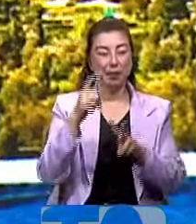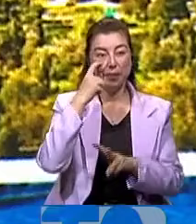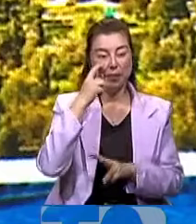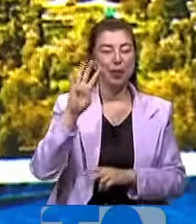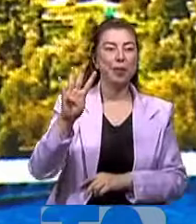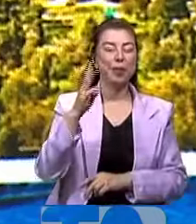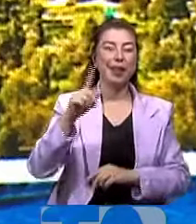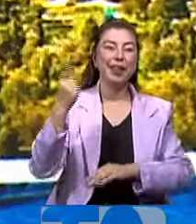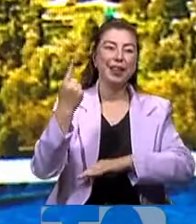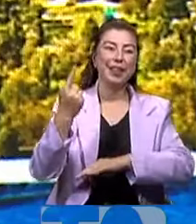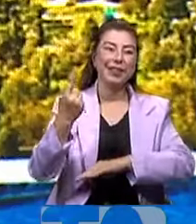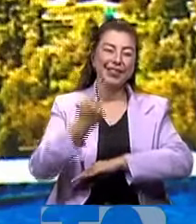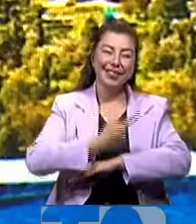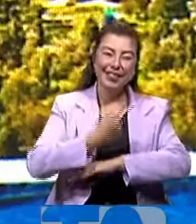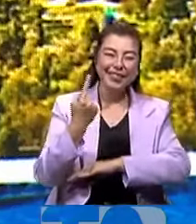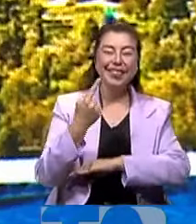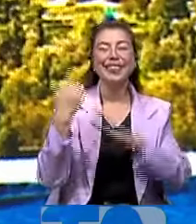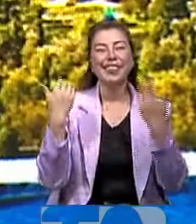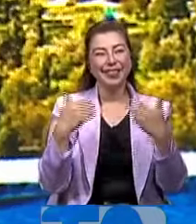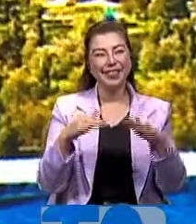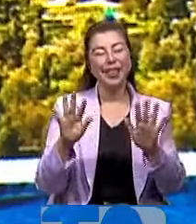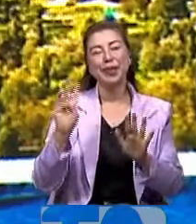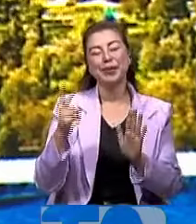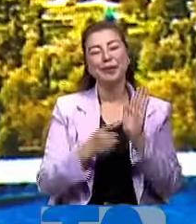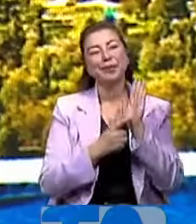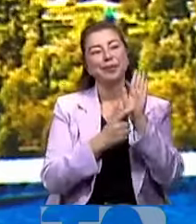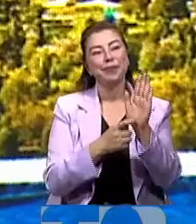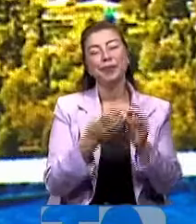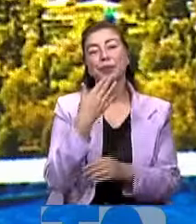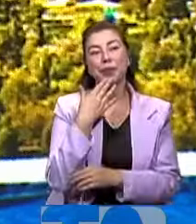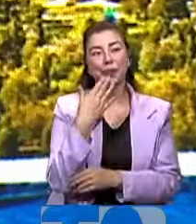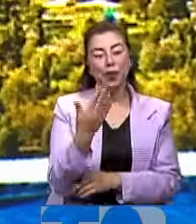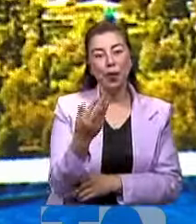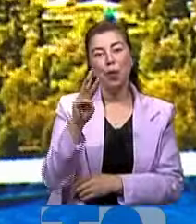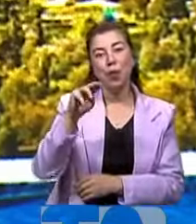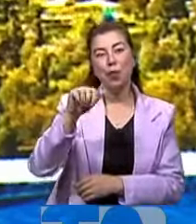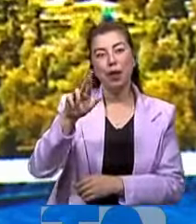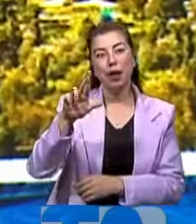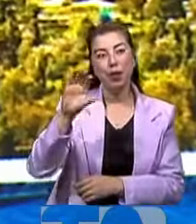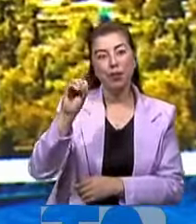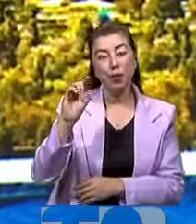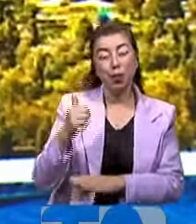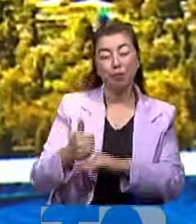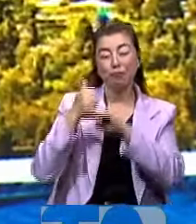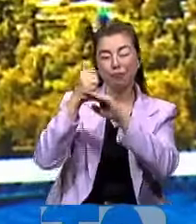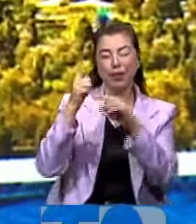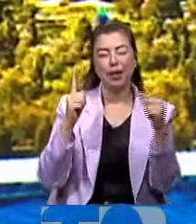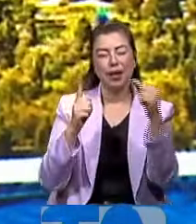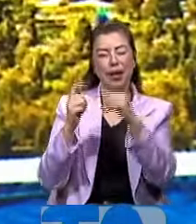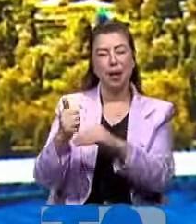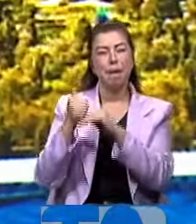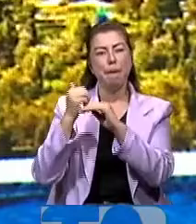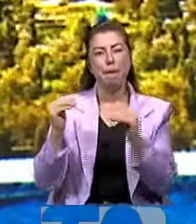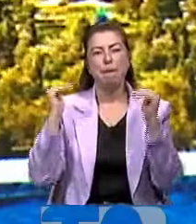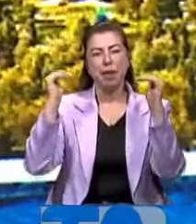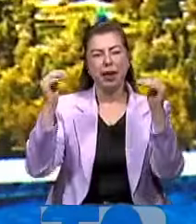Congreso Eucarístico Internacional contó con la participación del cardenal Mauro Gambetti, una de las autoridades máximas del Vaticano. Además,